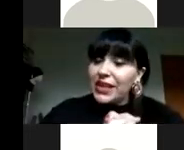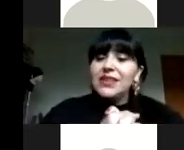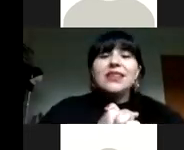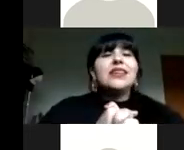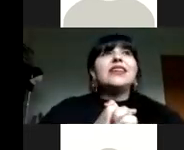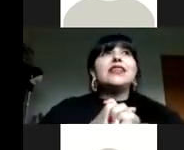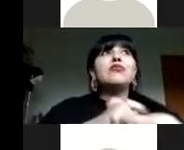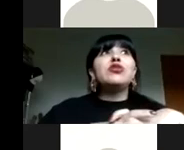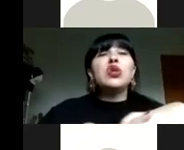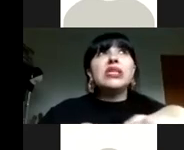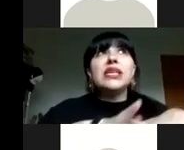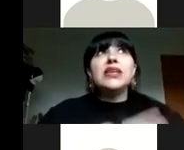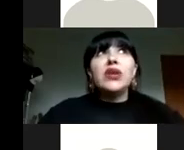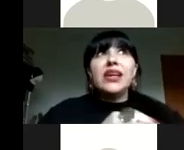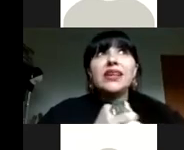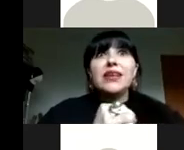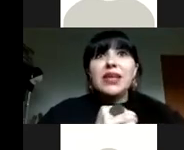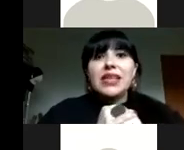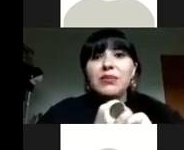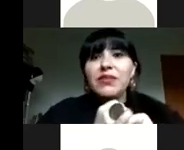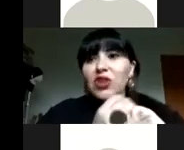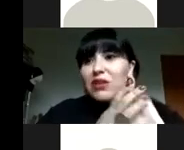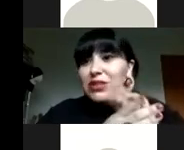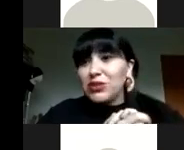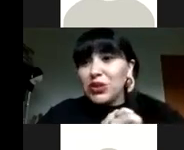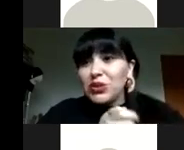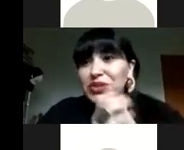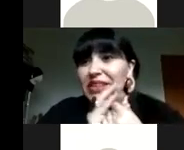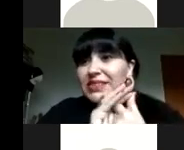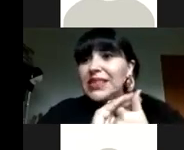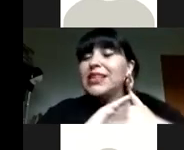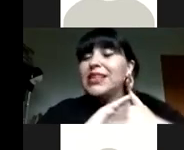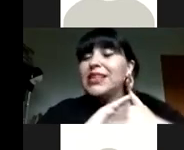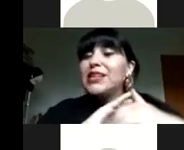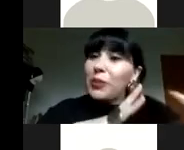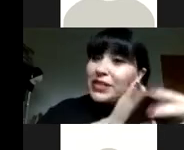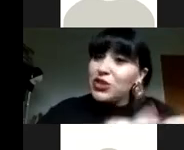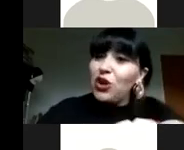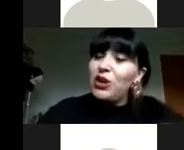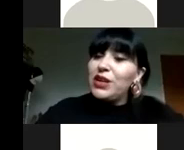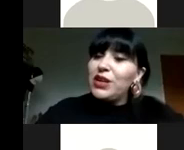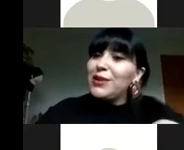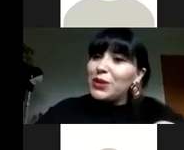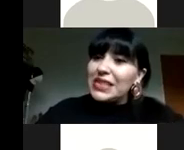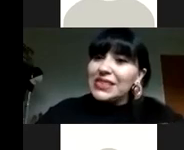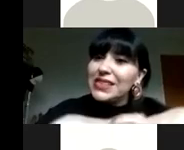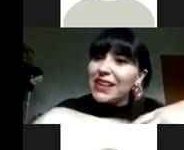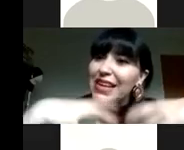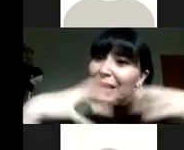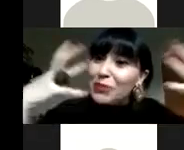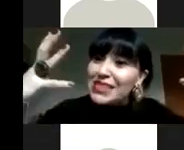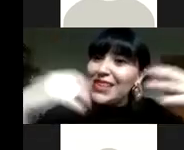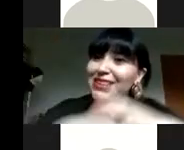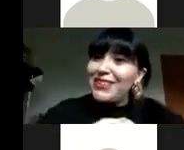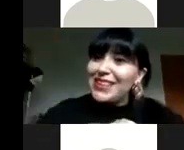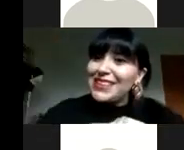internacional, de muchos docentes y colegas que también están viviendo la misma situación que ustedes, y nos pareció importante trabajar